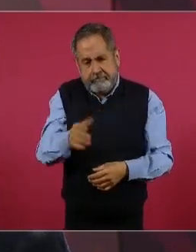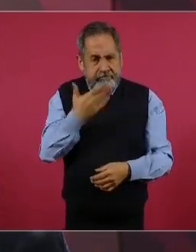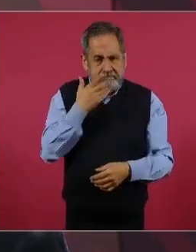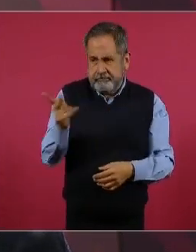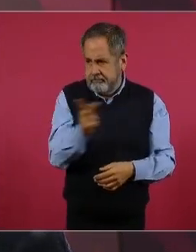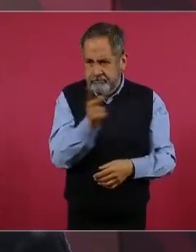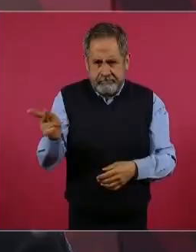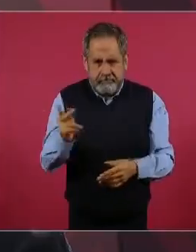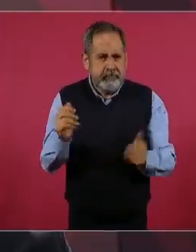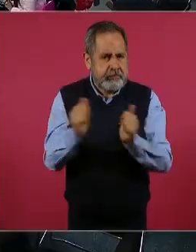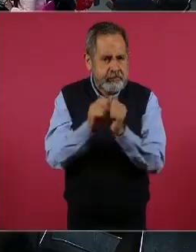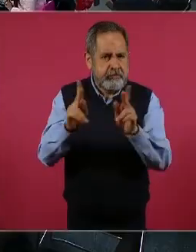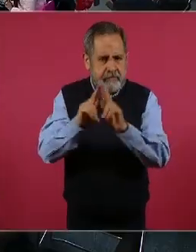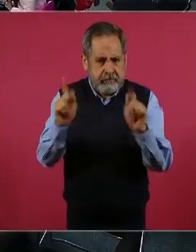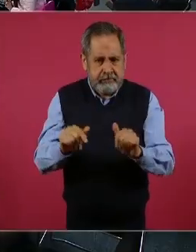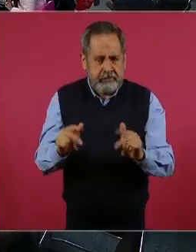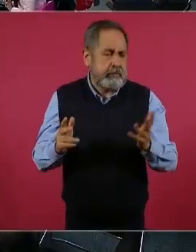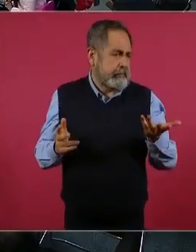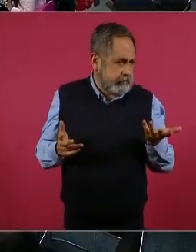y de la paz.